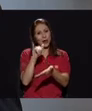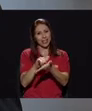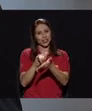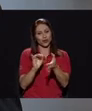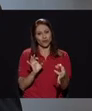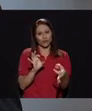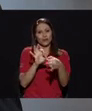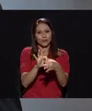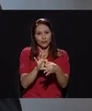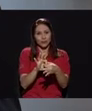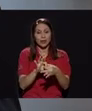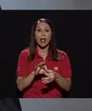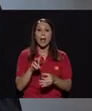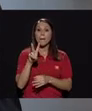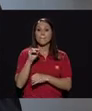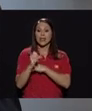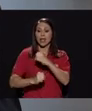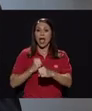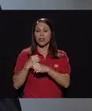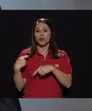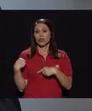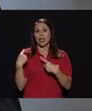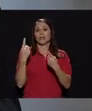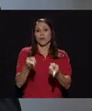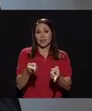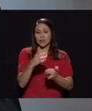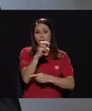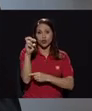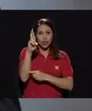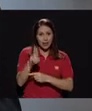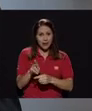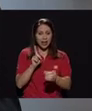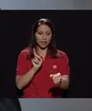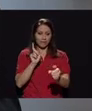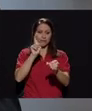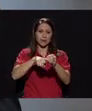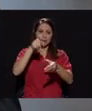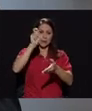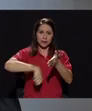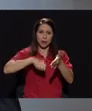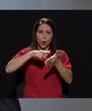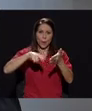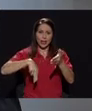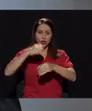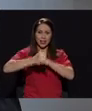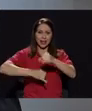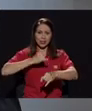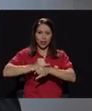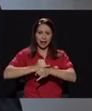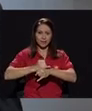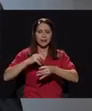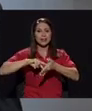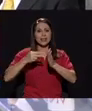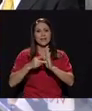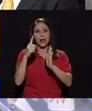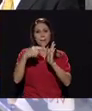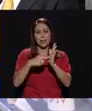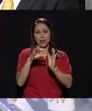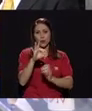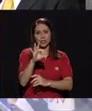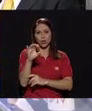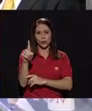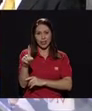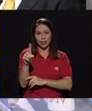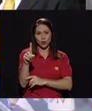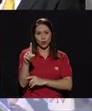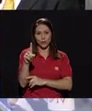Rica, 20 años después, se adhirió a ese convenio internacional, o sea que en